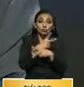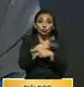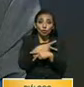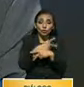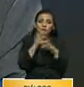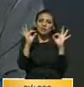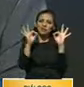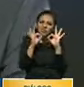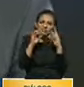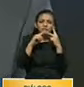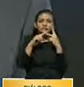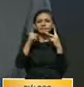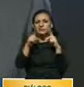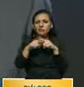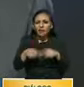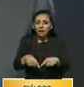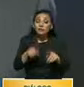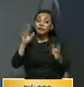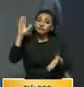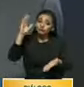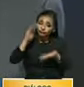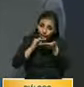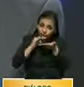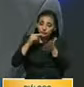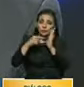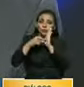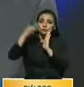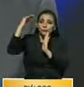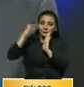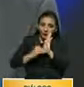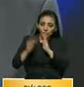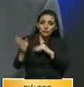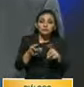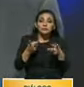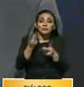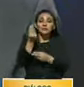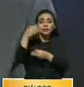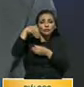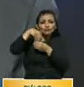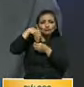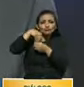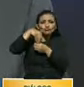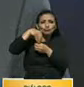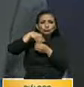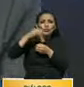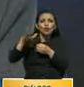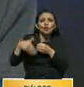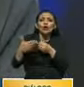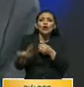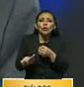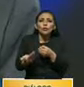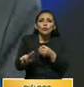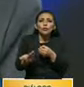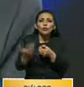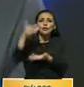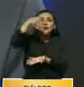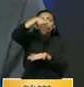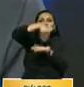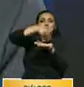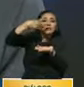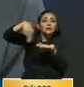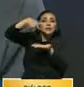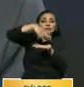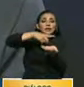energías alternativas. Además, vamos a ahorrar gran cantidad de dinero con la operación real del Centro Nacional